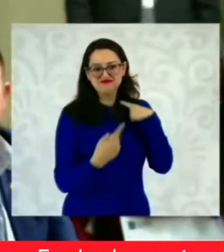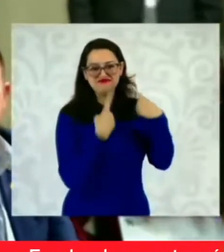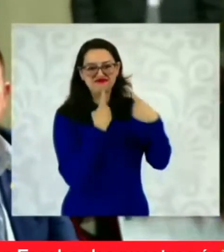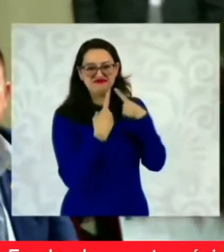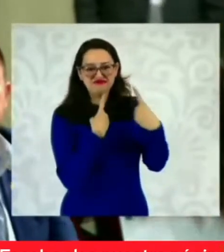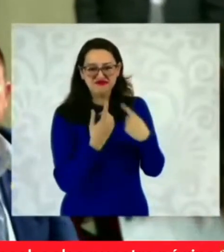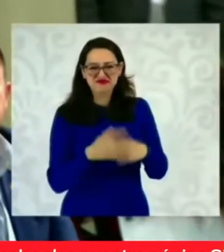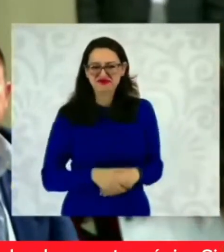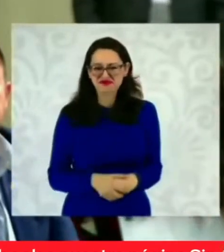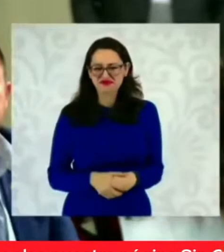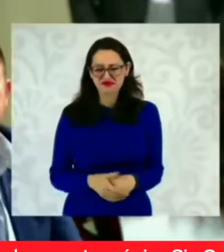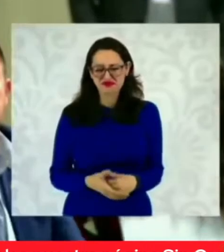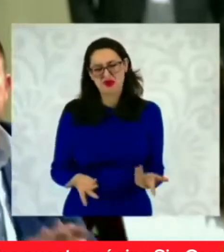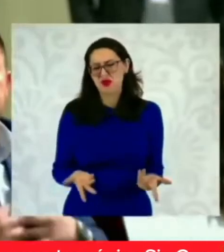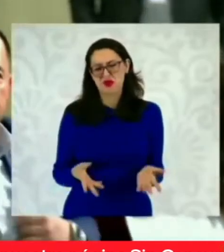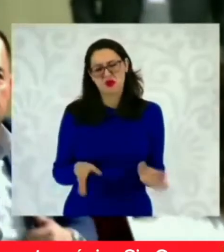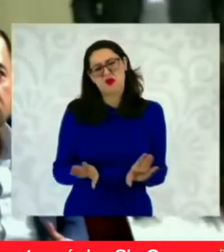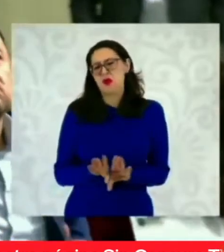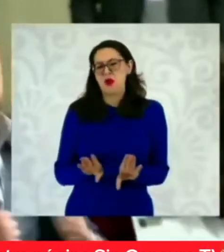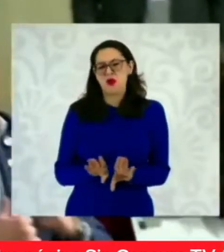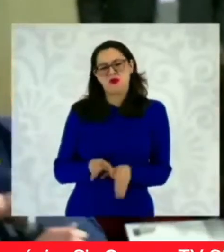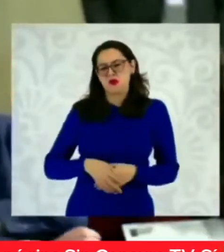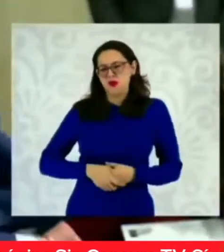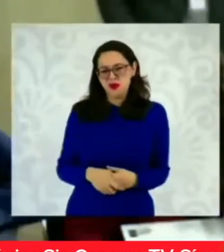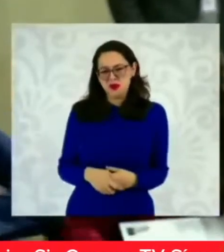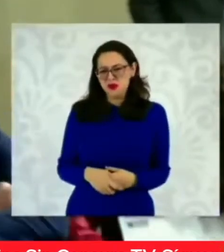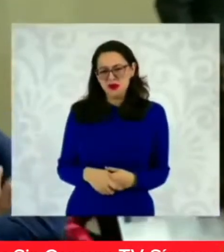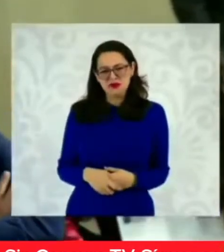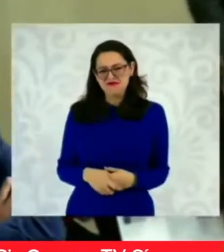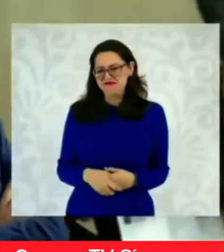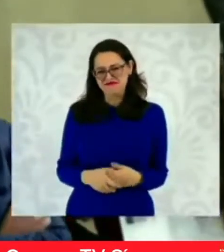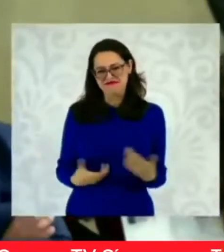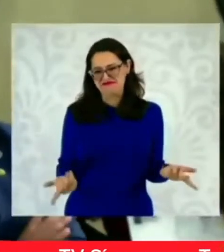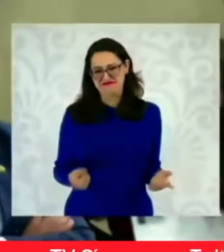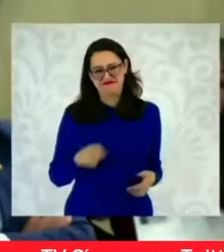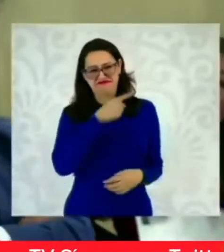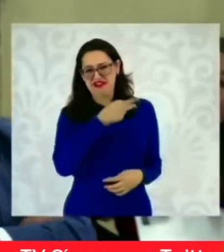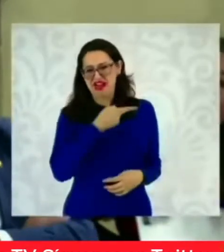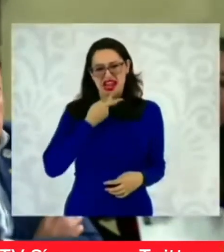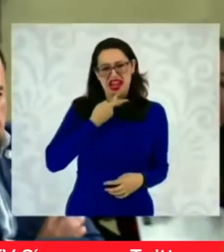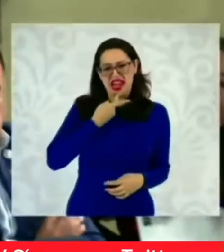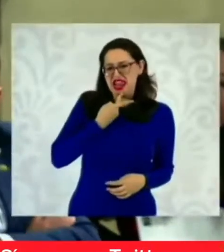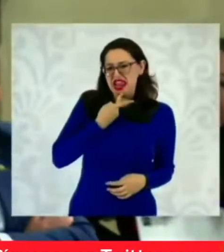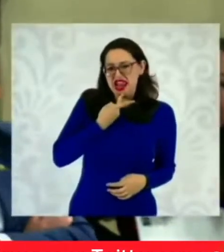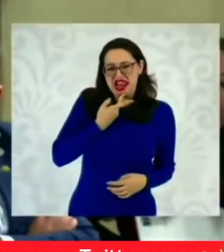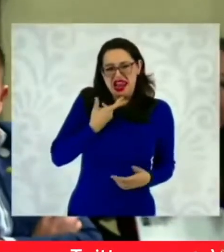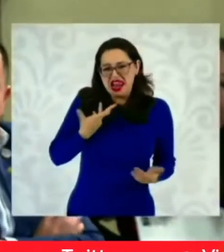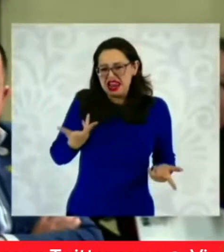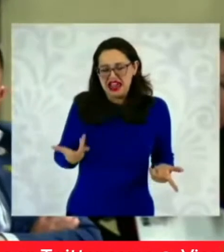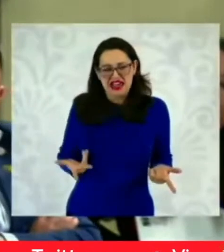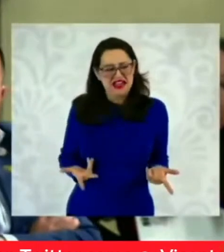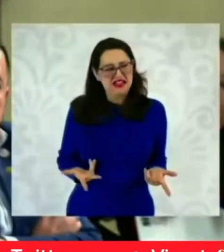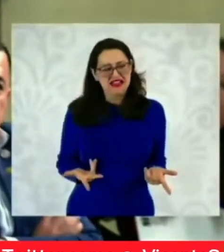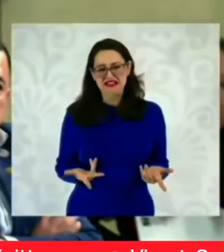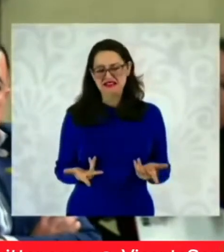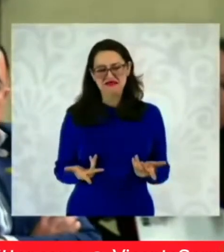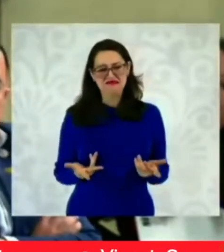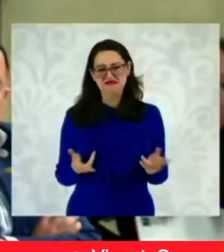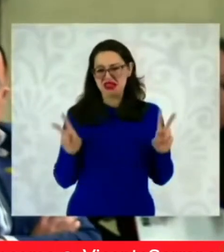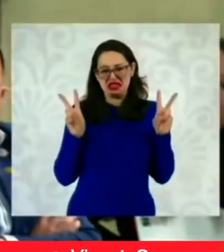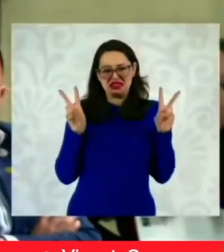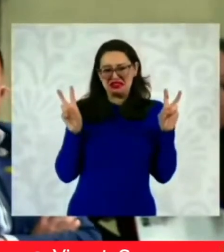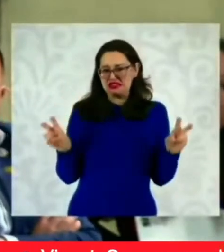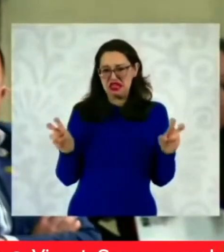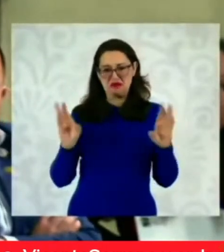¿Cómo mantener la cabeza fría, presidenta, ante declaraciones como dejar abierta la posibilidad de